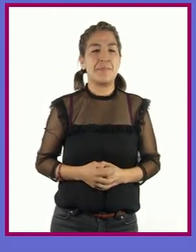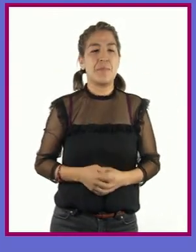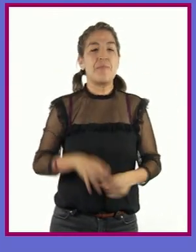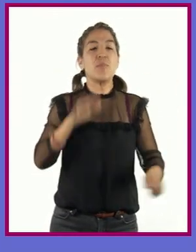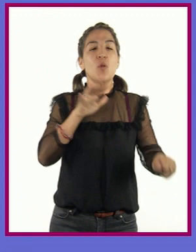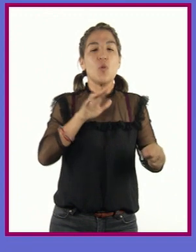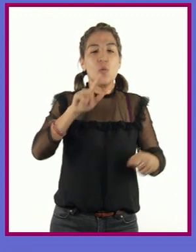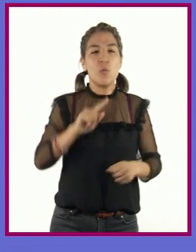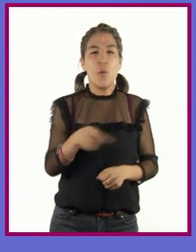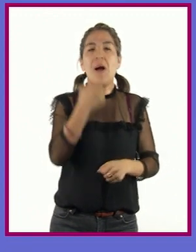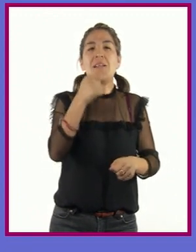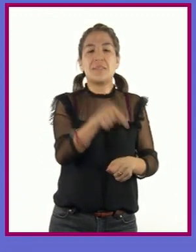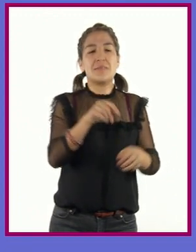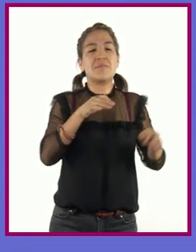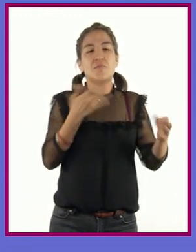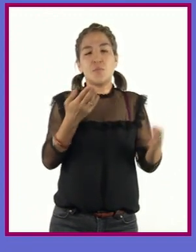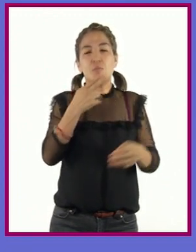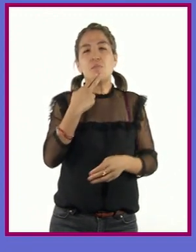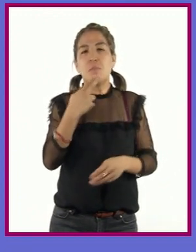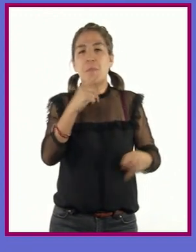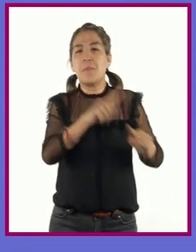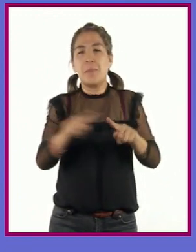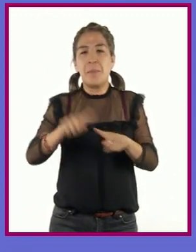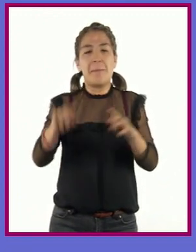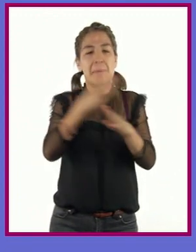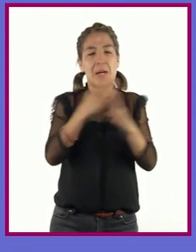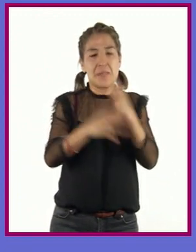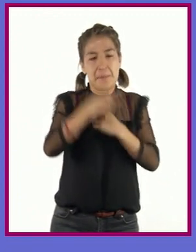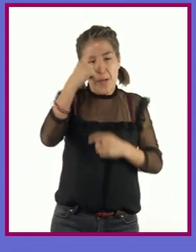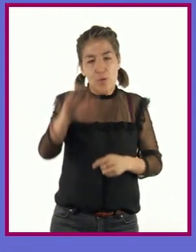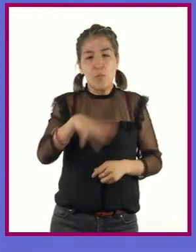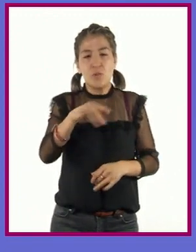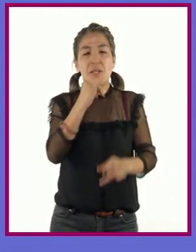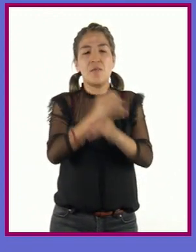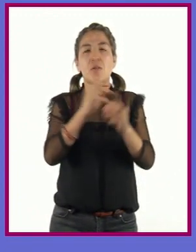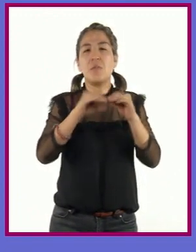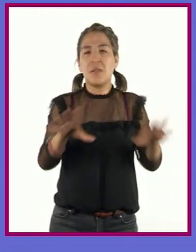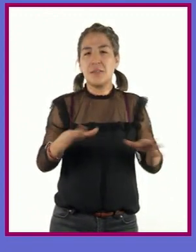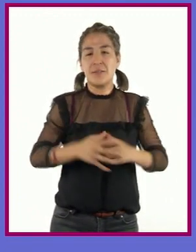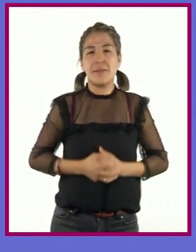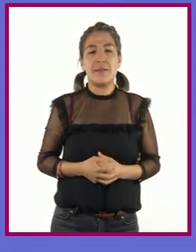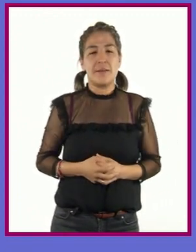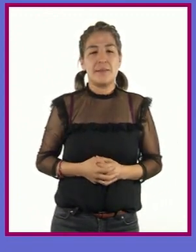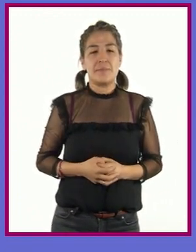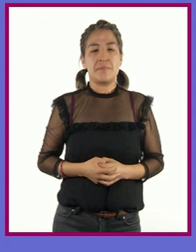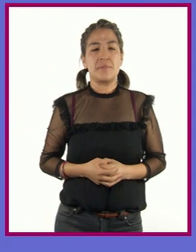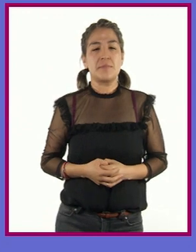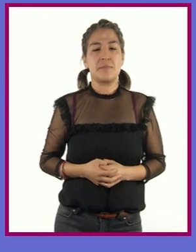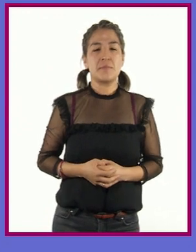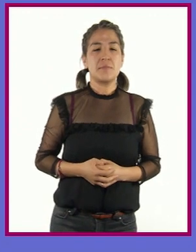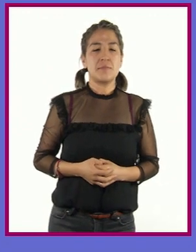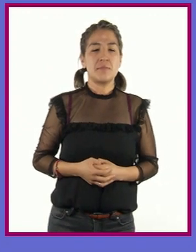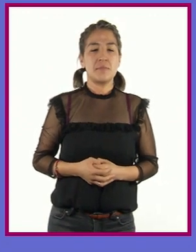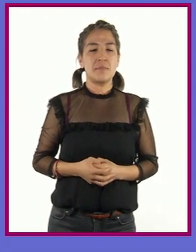¿Cuáles son las fuentes que utilizas para realizar la búsqueda de información?